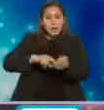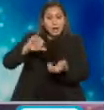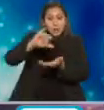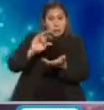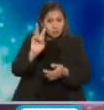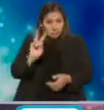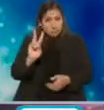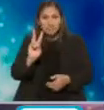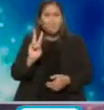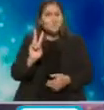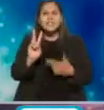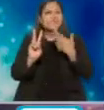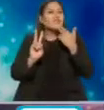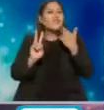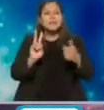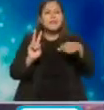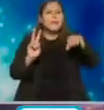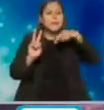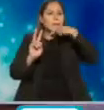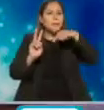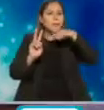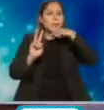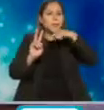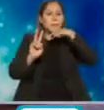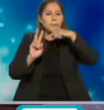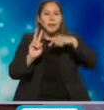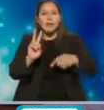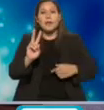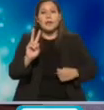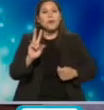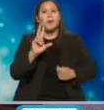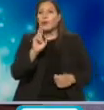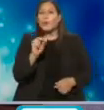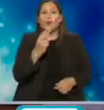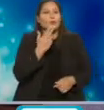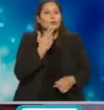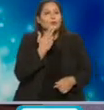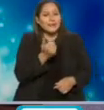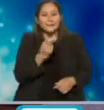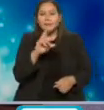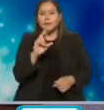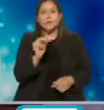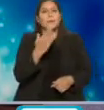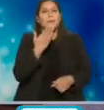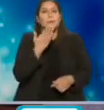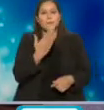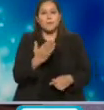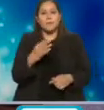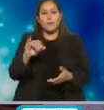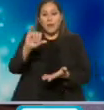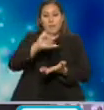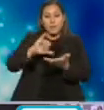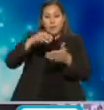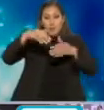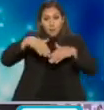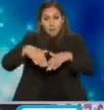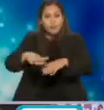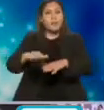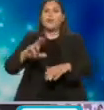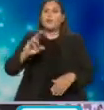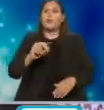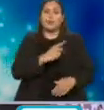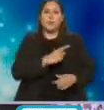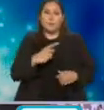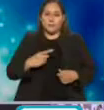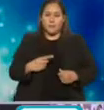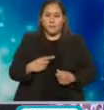contiene, va a pasar un efecto contrario. No es adecuado. O sea, tú nos recomiendas no freír. De preferencia no.